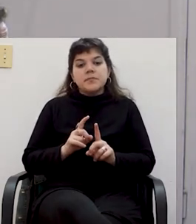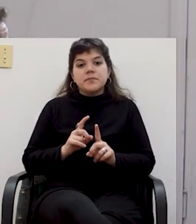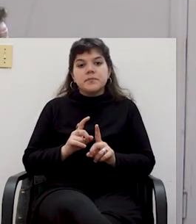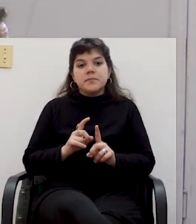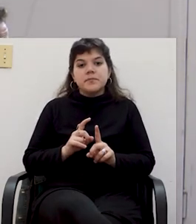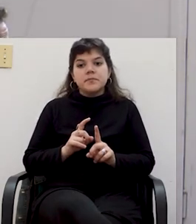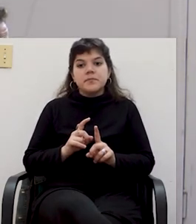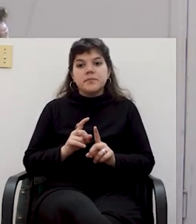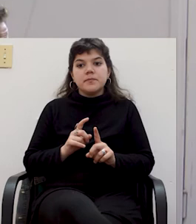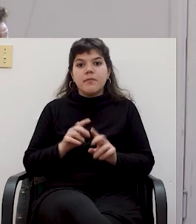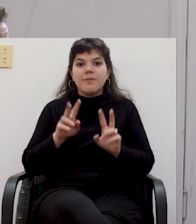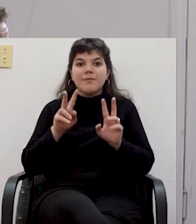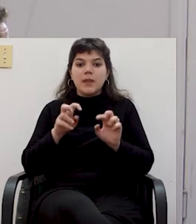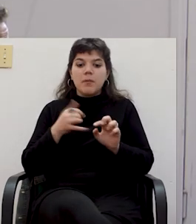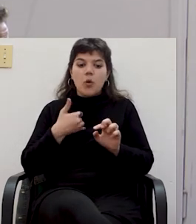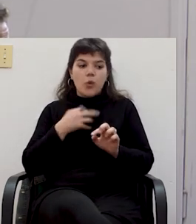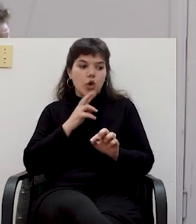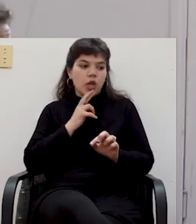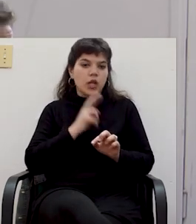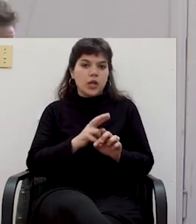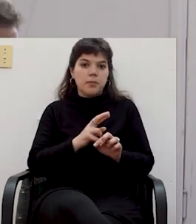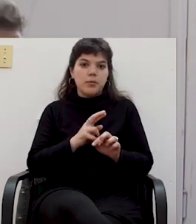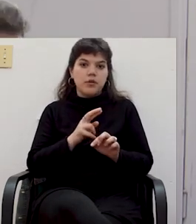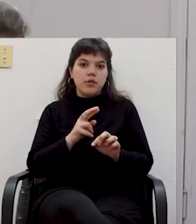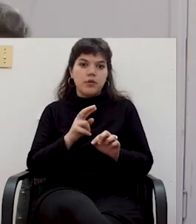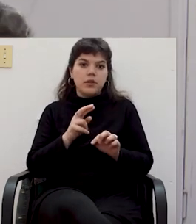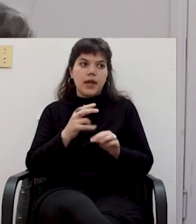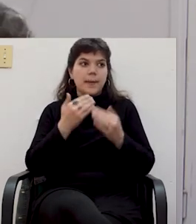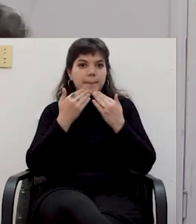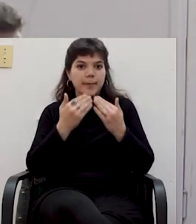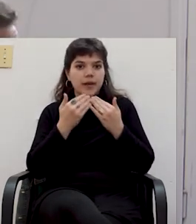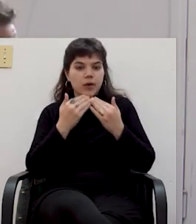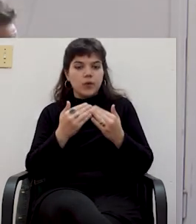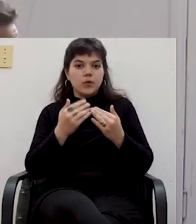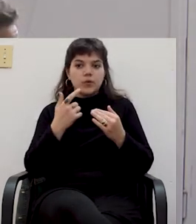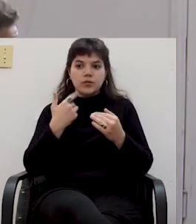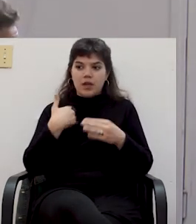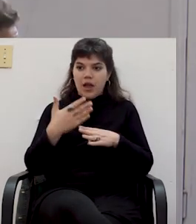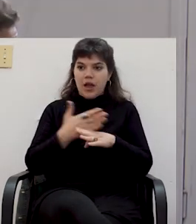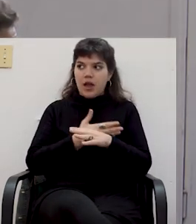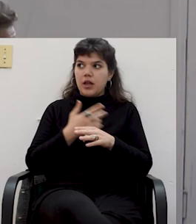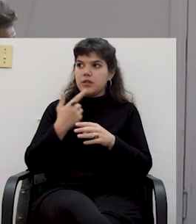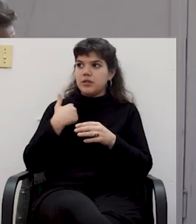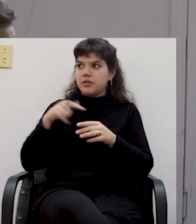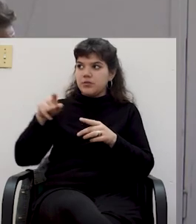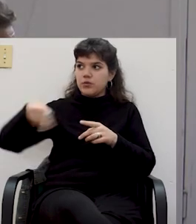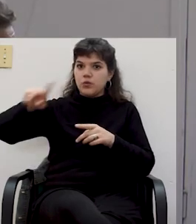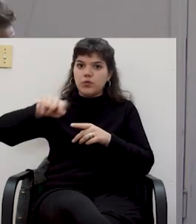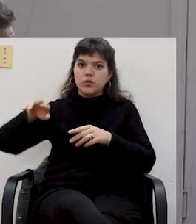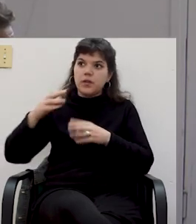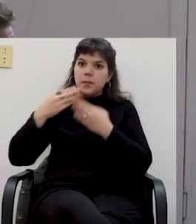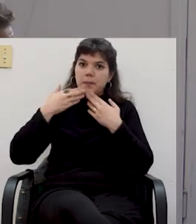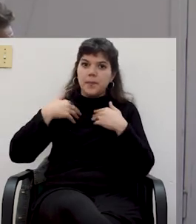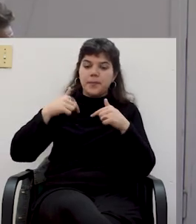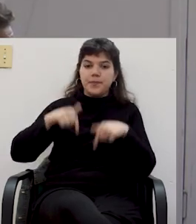en orden de responder las preguntas que ustedes nos hacen, desafíos